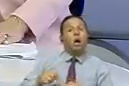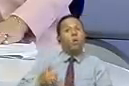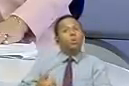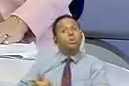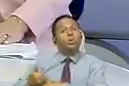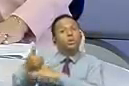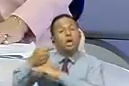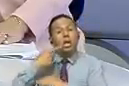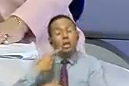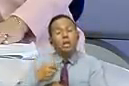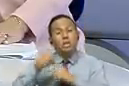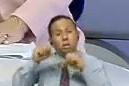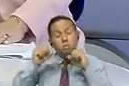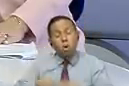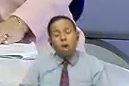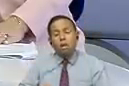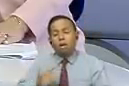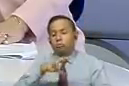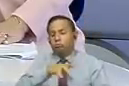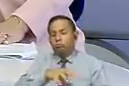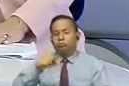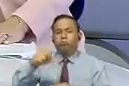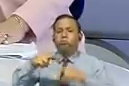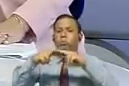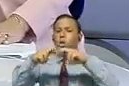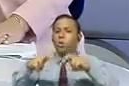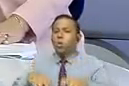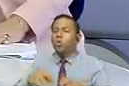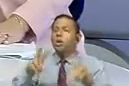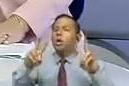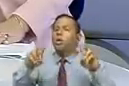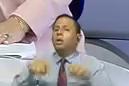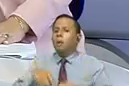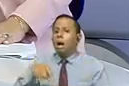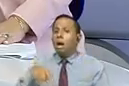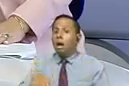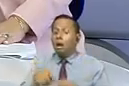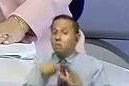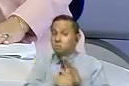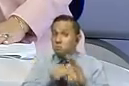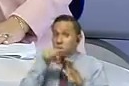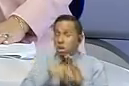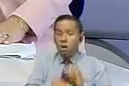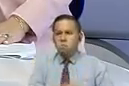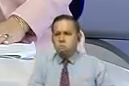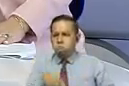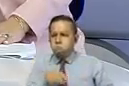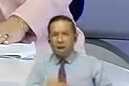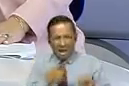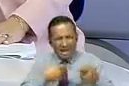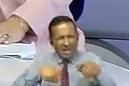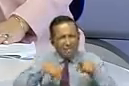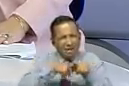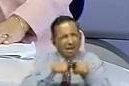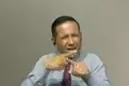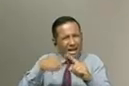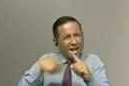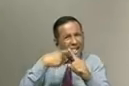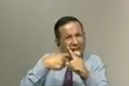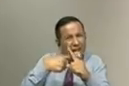en contra del autor de este hecho violento, pues con el video habría amenazado a su expareja.